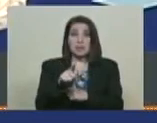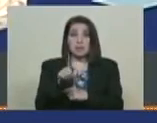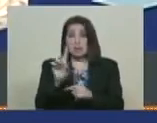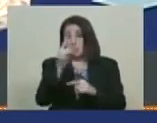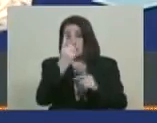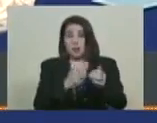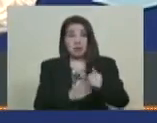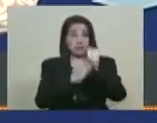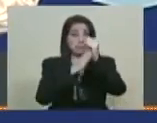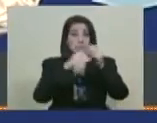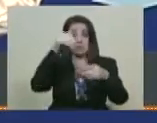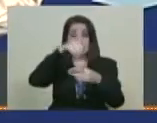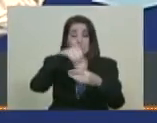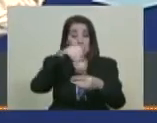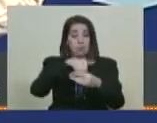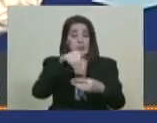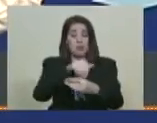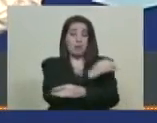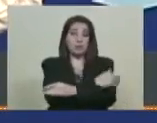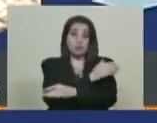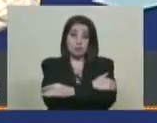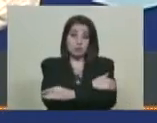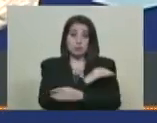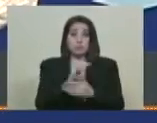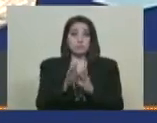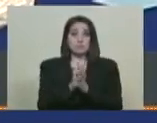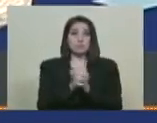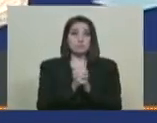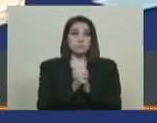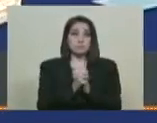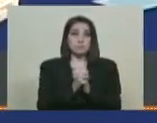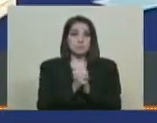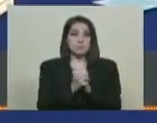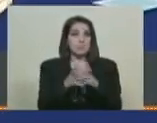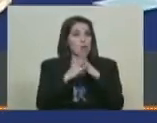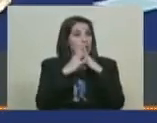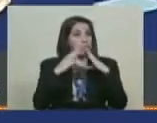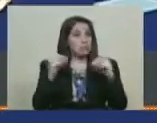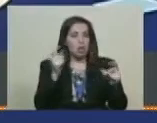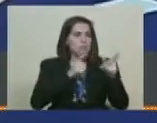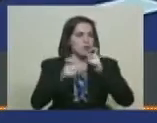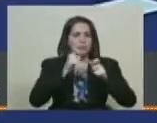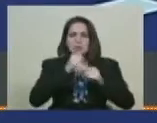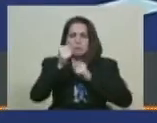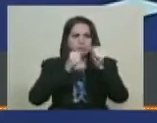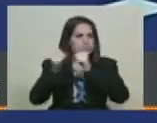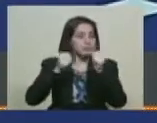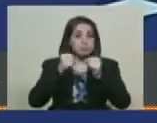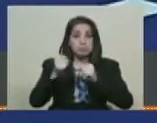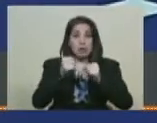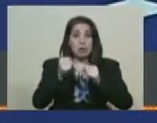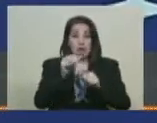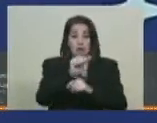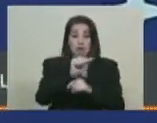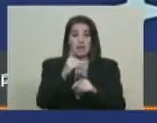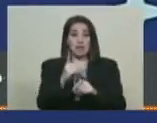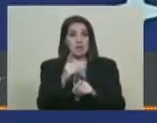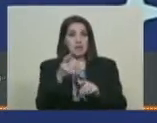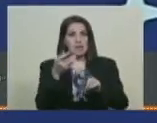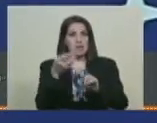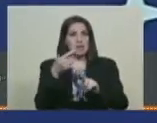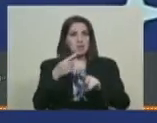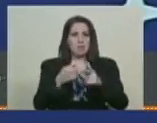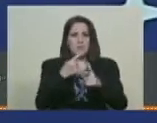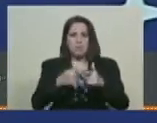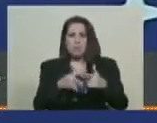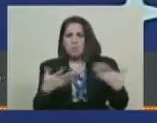primera opción de voto en la oposición. Todas las encuestas dicen que Acción Democrática tiene entre 16